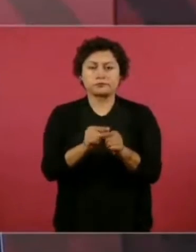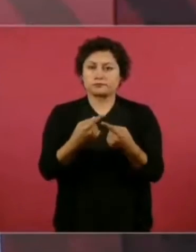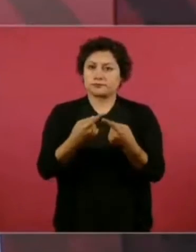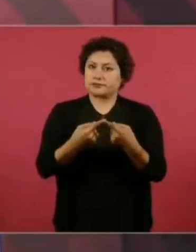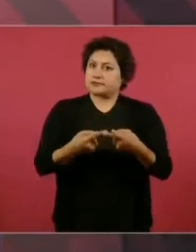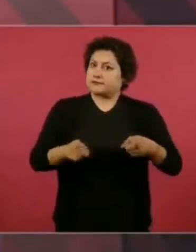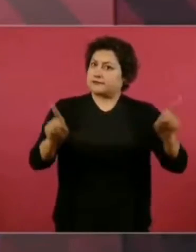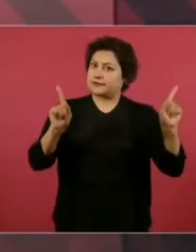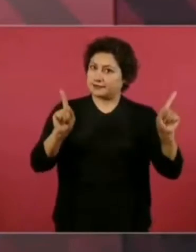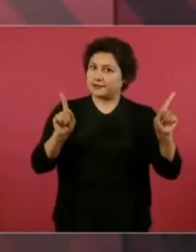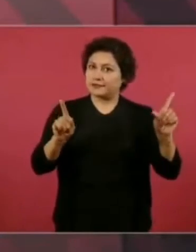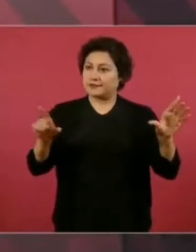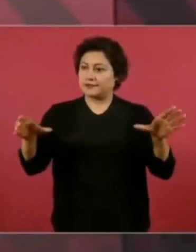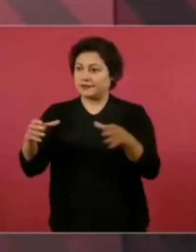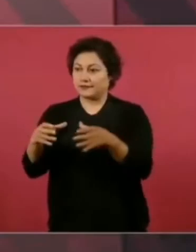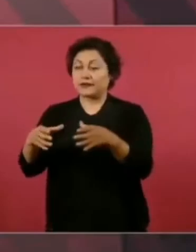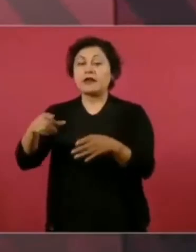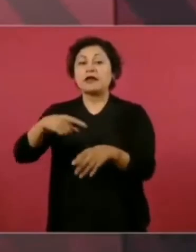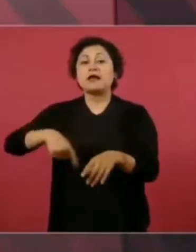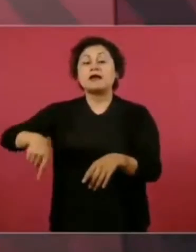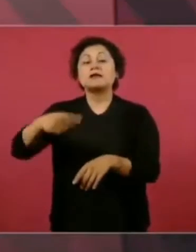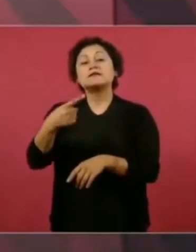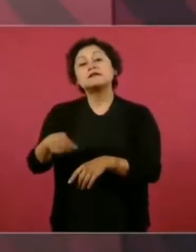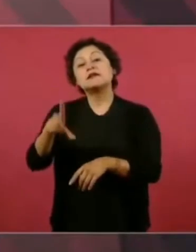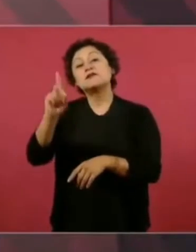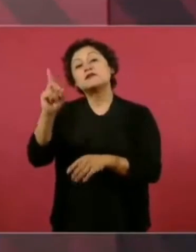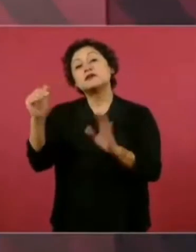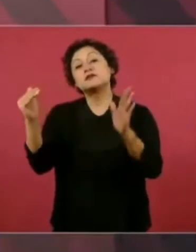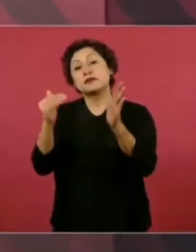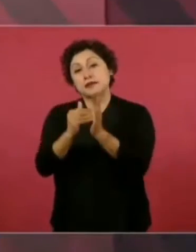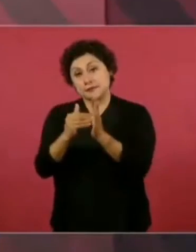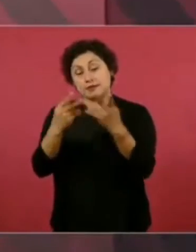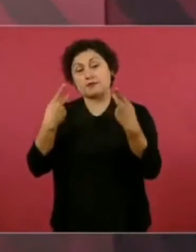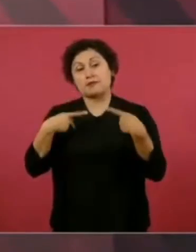tiene 130,000 elementos operativos.